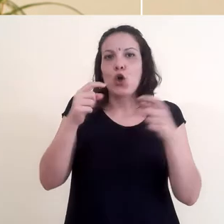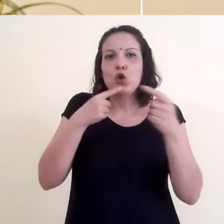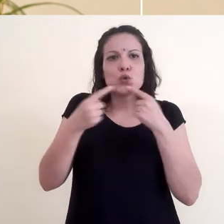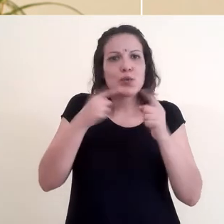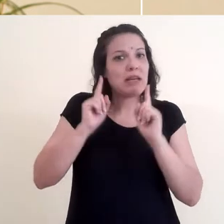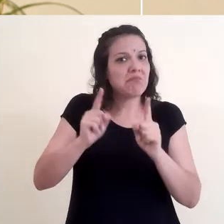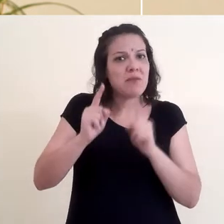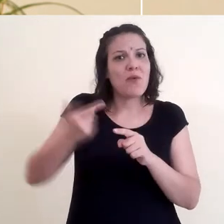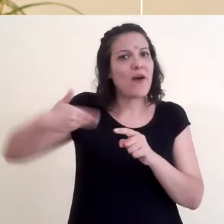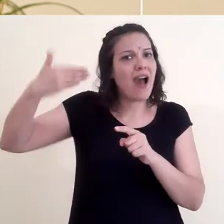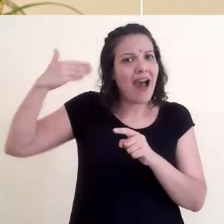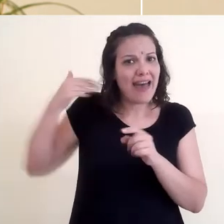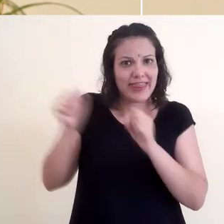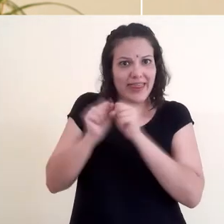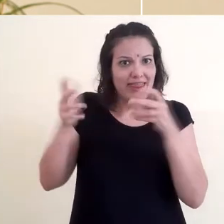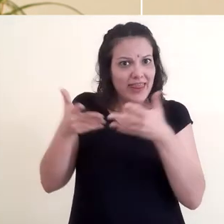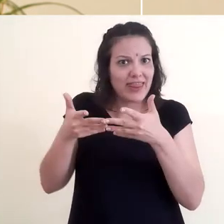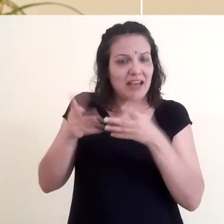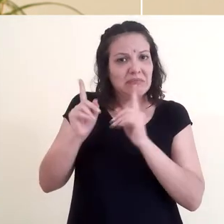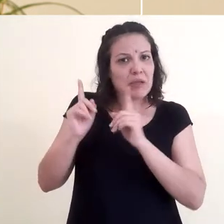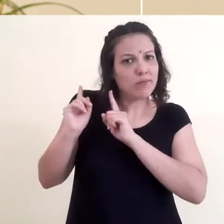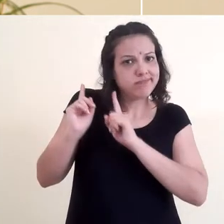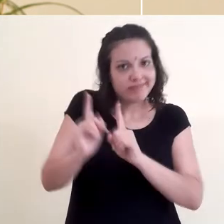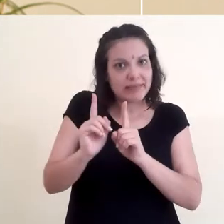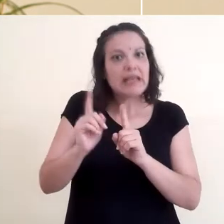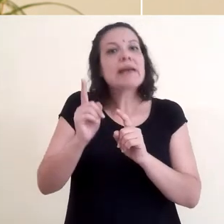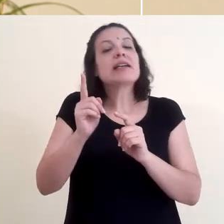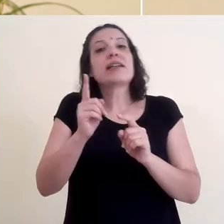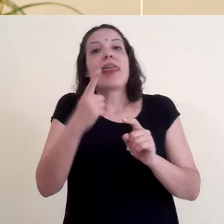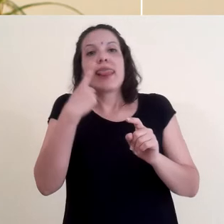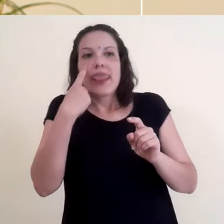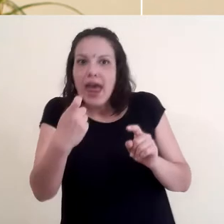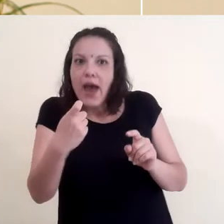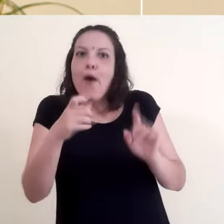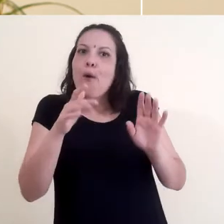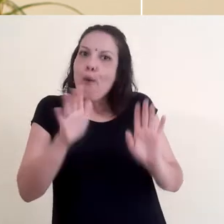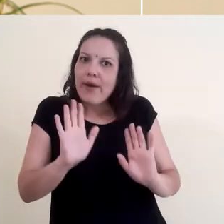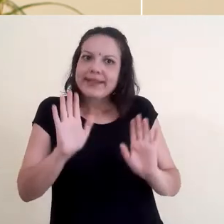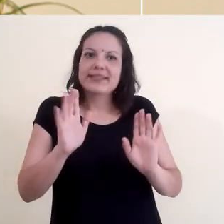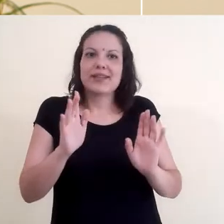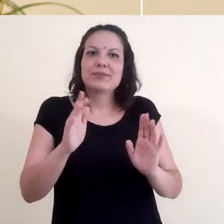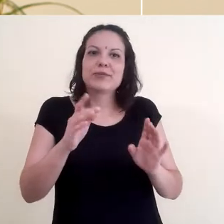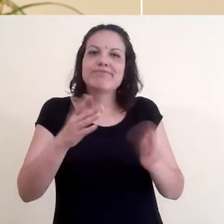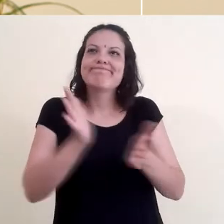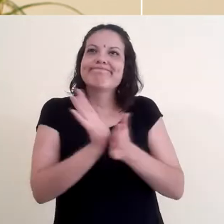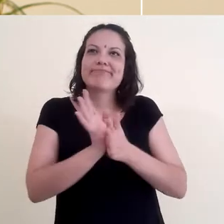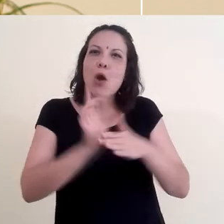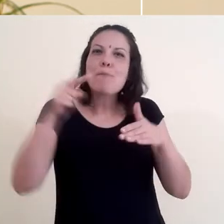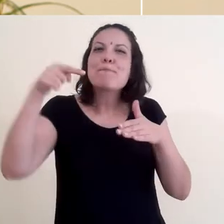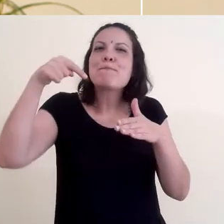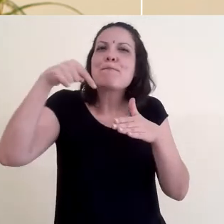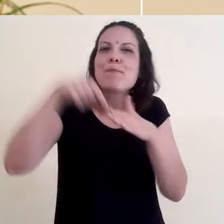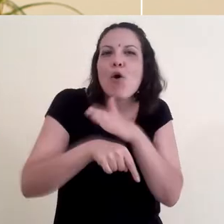veníamos recibiendo de antes, ¿sí? Lo que sí se pudo notar cierta reagudización tal vez de cuadros